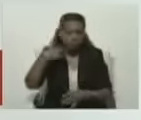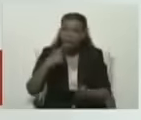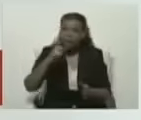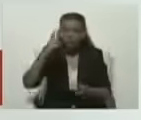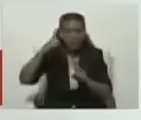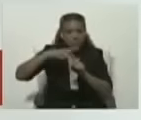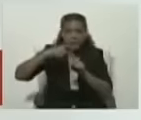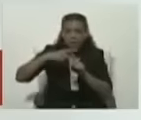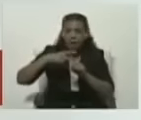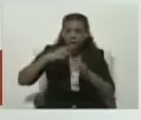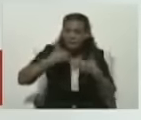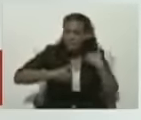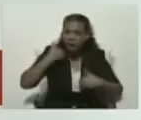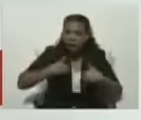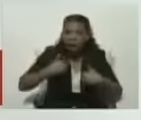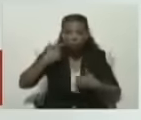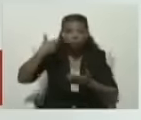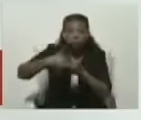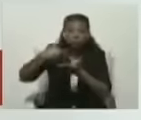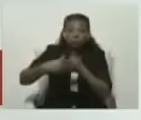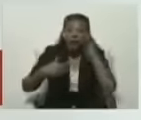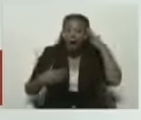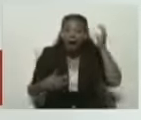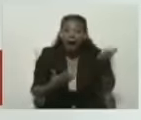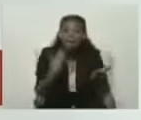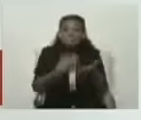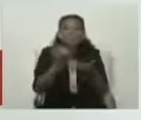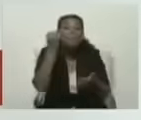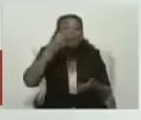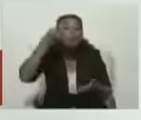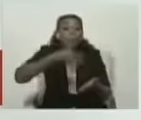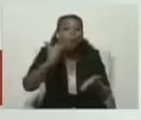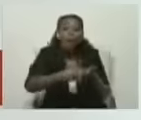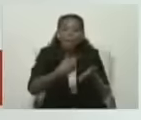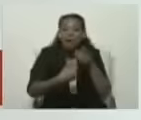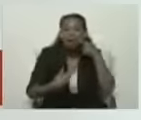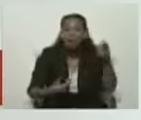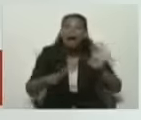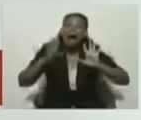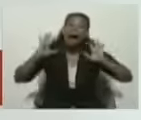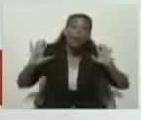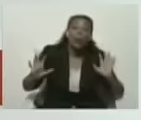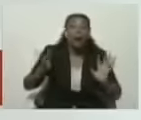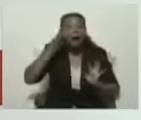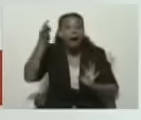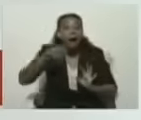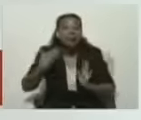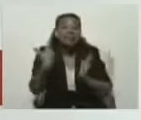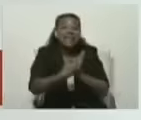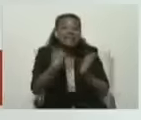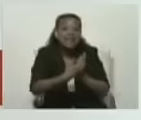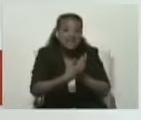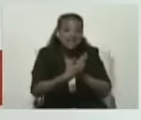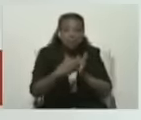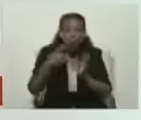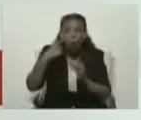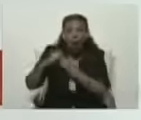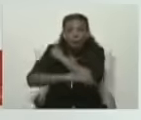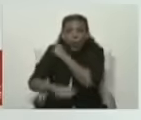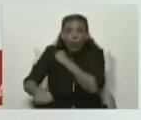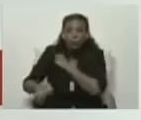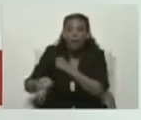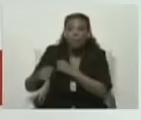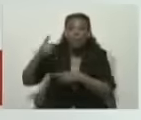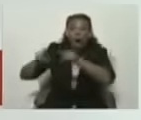miércoles, es que cuando dice que el burro es negro, es porque tiene los pelos en la mano. Ahora, ya hay evidencias de ese fraude